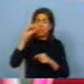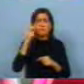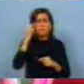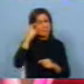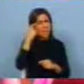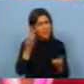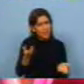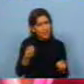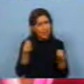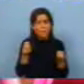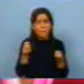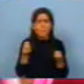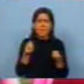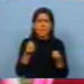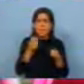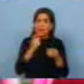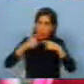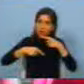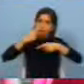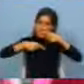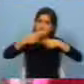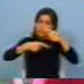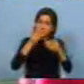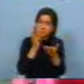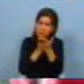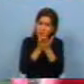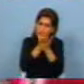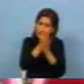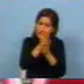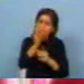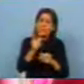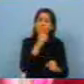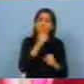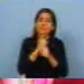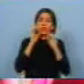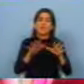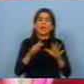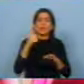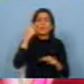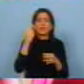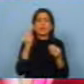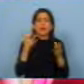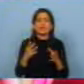pero... Es alquímica, es alquímica. Pero no para, no para, no para. Es alquímica de la perversión. A todo Polka se le ocurre semejante guión, a nadie.